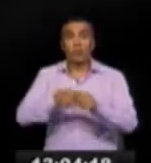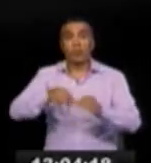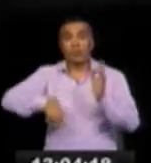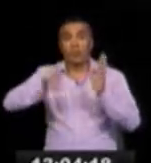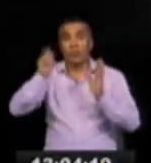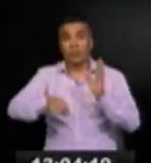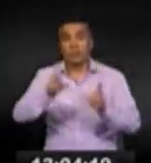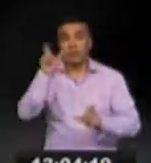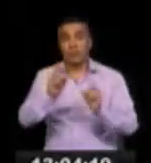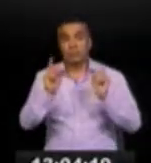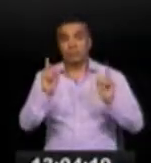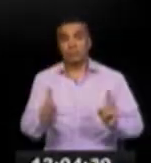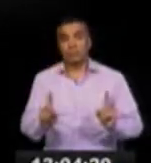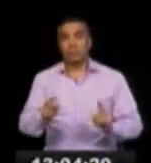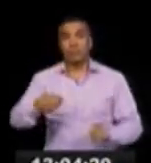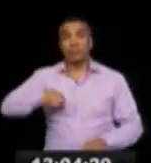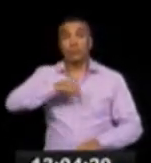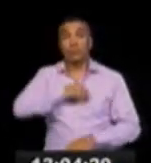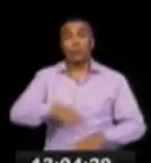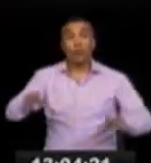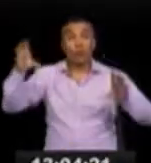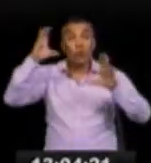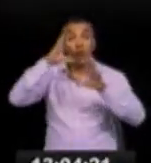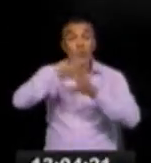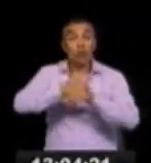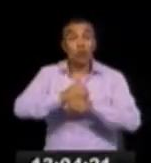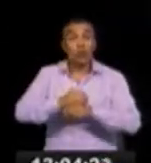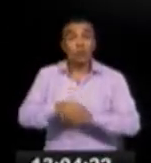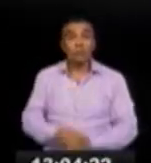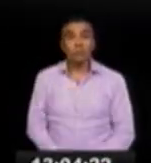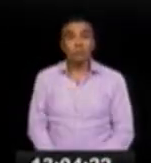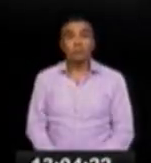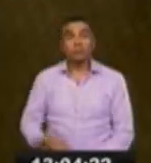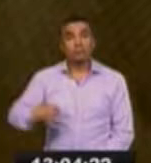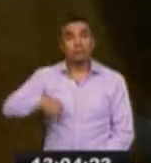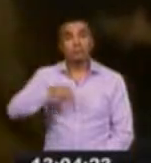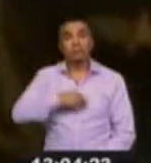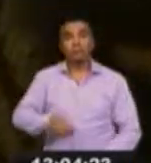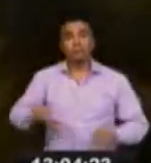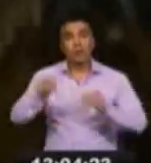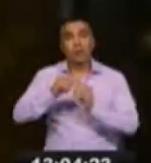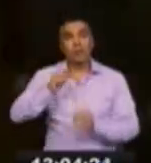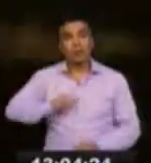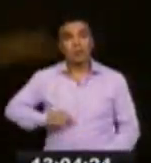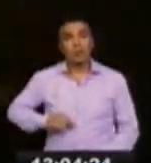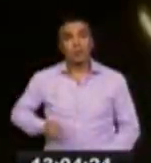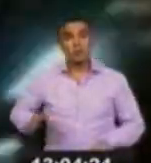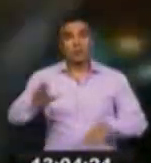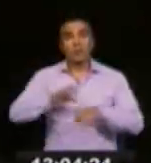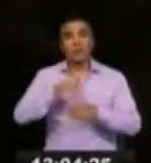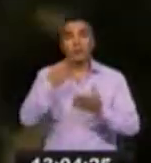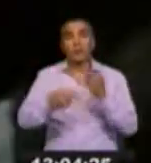abogados de las partes. En nuestra emisión estelar de las 19 horas les tendremos los detalles